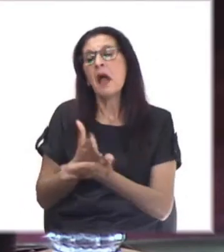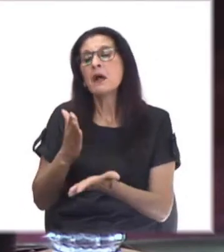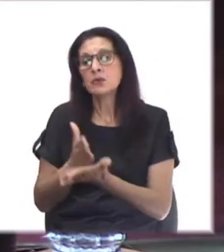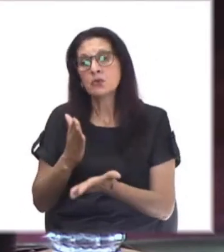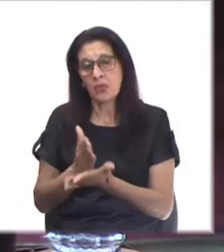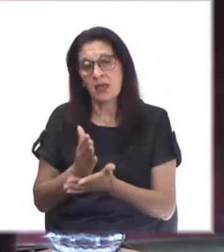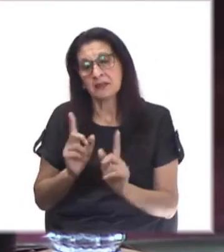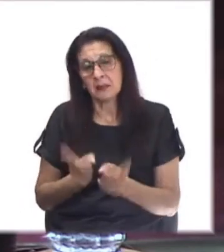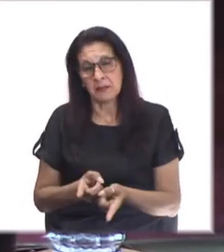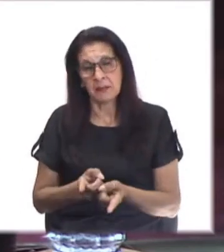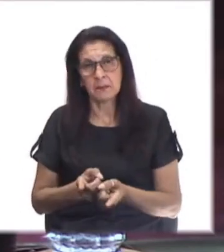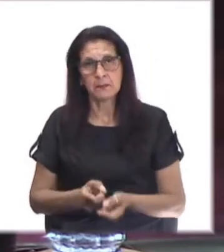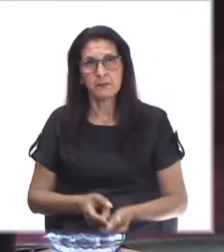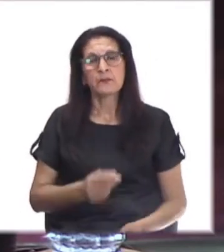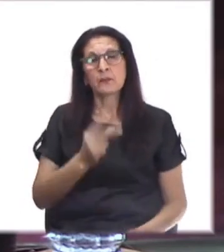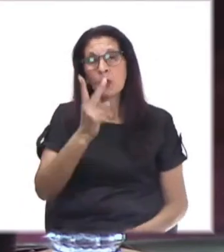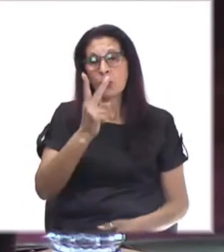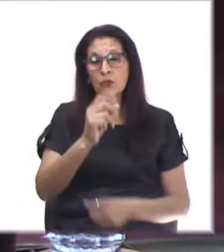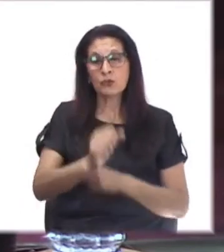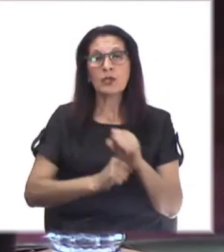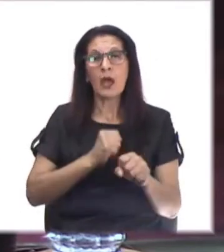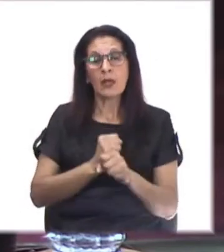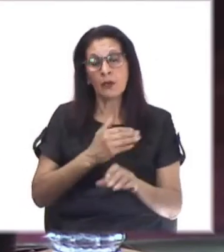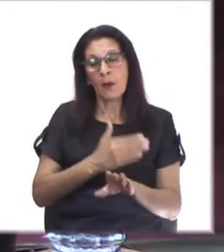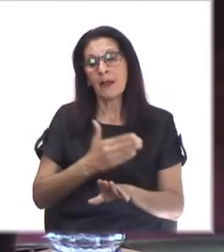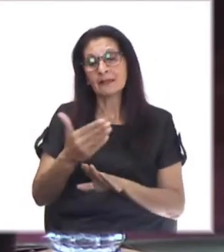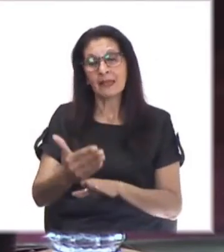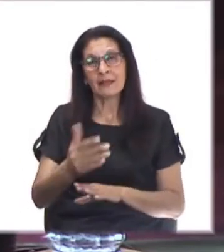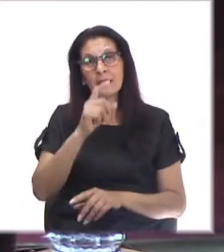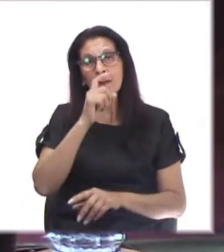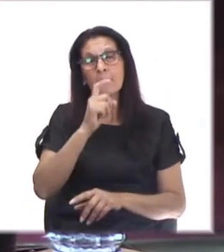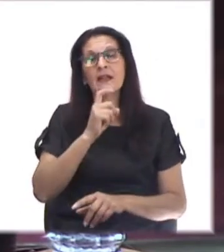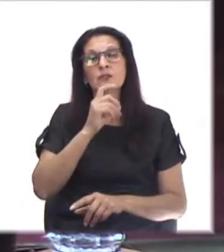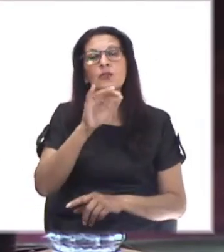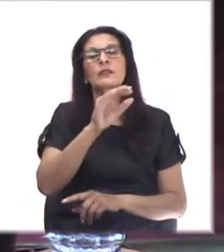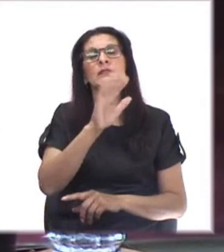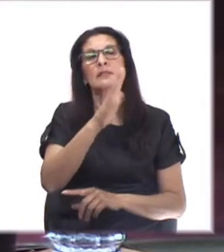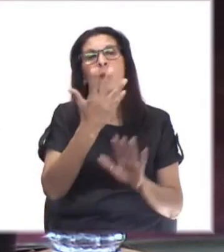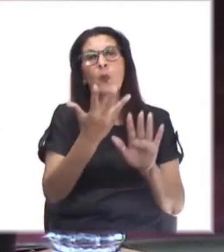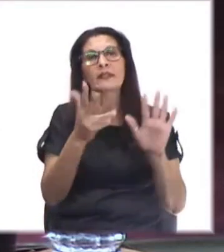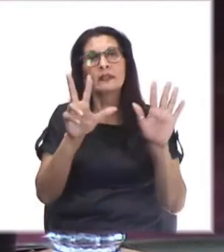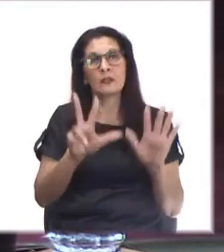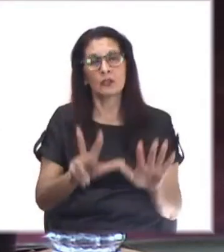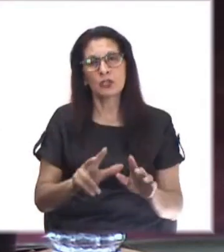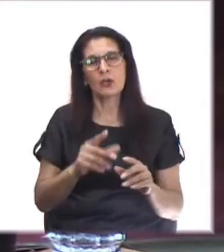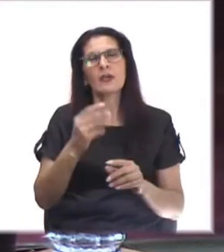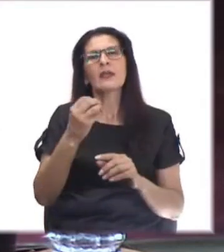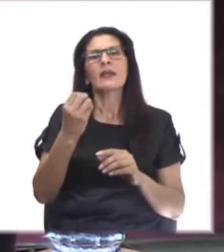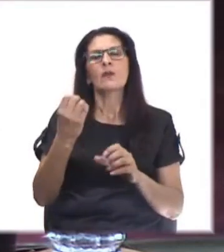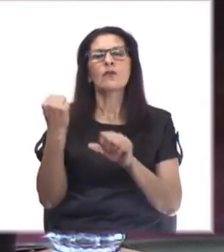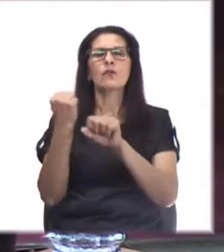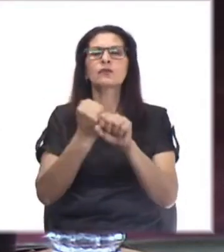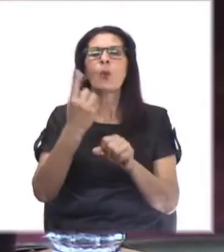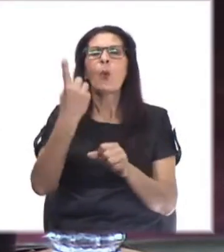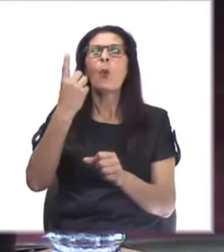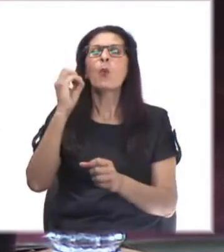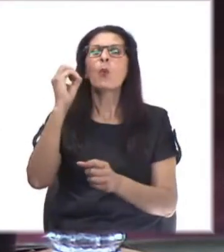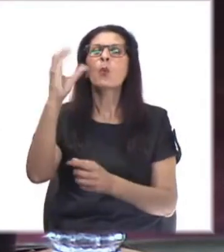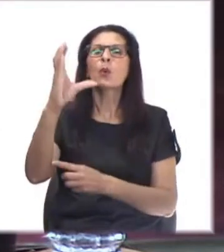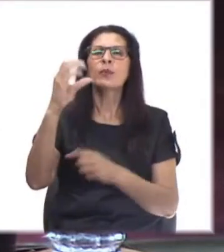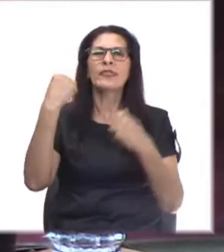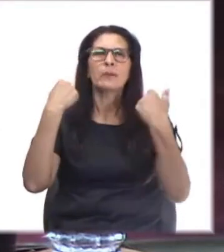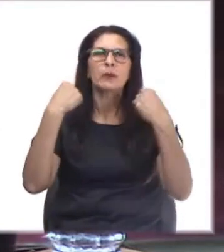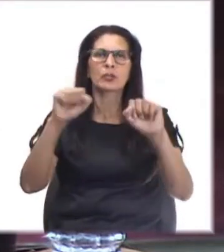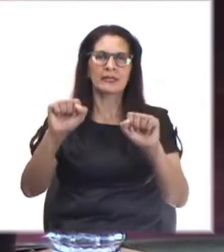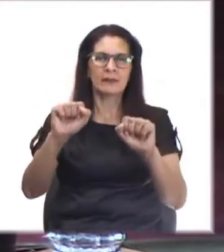él. 2 años más tarde, en marzo del 58, funda con un grupo de amigos El Arbolito, un club social y deportivo